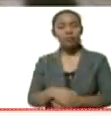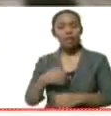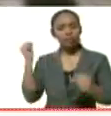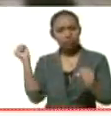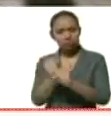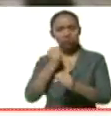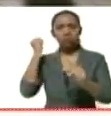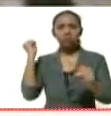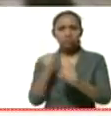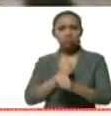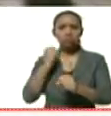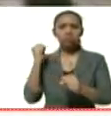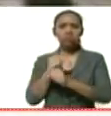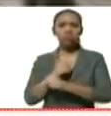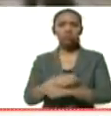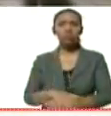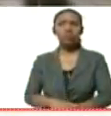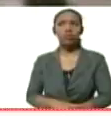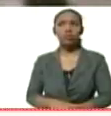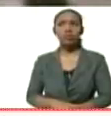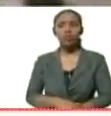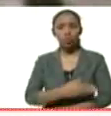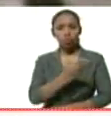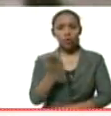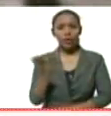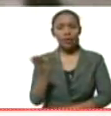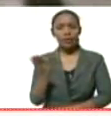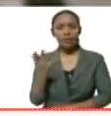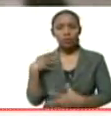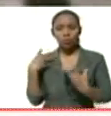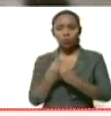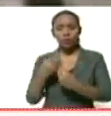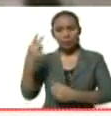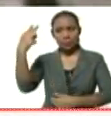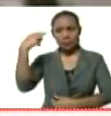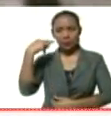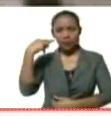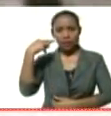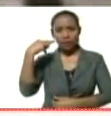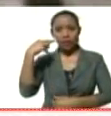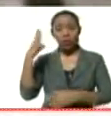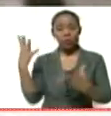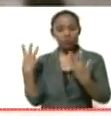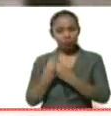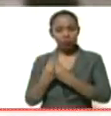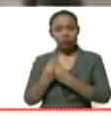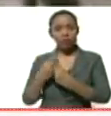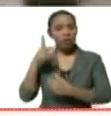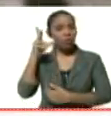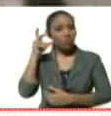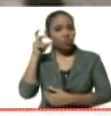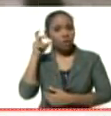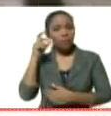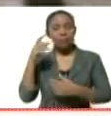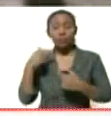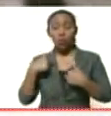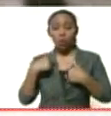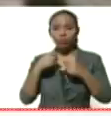Trabajo, trabajo. Y a ustedes, compatriotas que me ven, compatriotas que me escuchan, mi